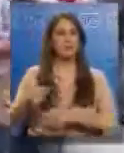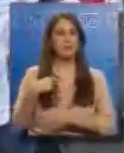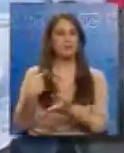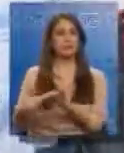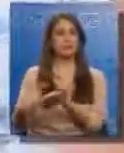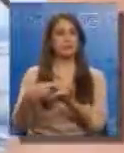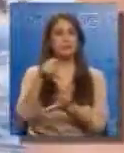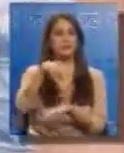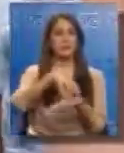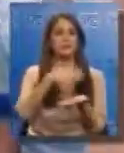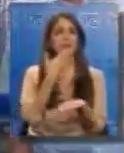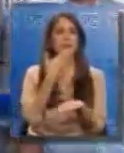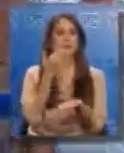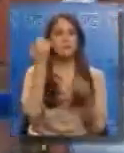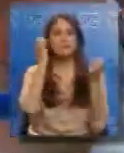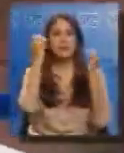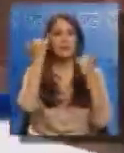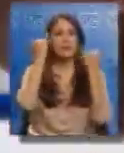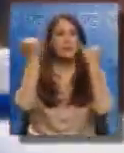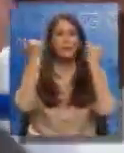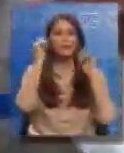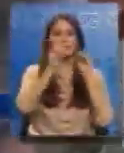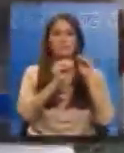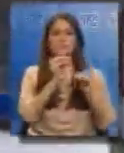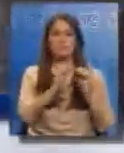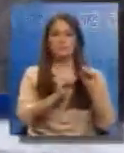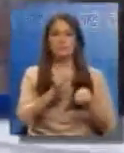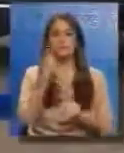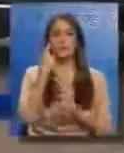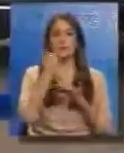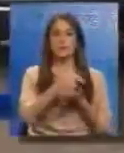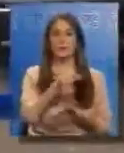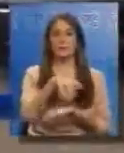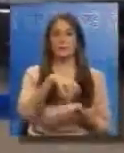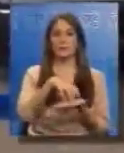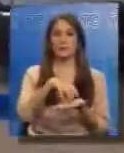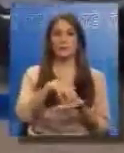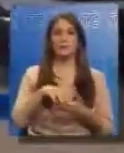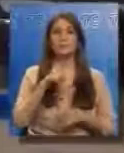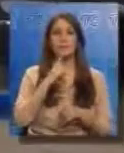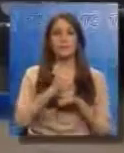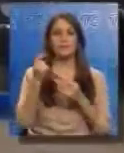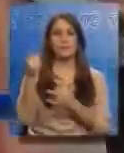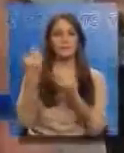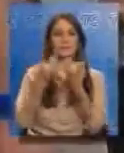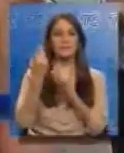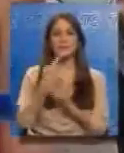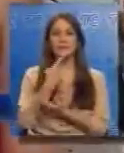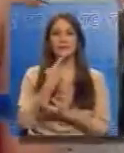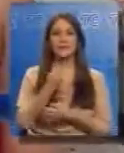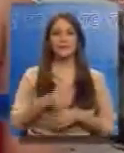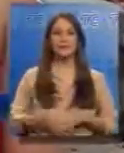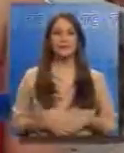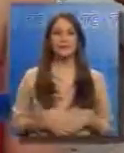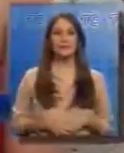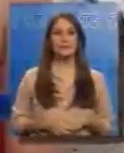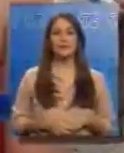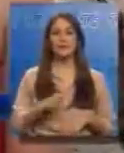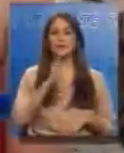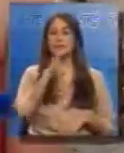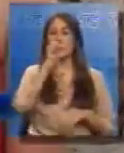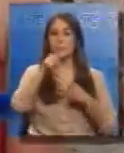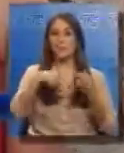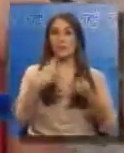esta provincia. Precisamente conversamos con la ministra de Desarrollo Social, Cecilia Vaca, y eso fue lo que nos dijo. Como siempre, dentro de los